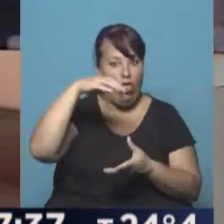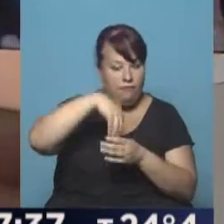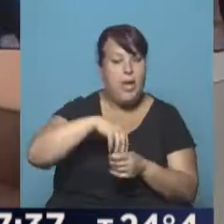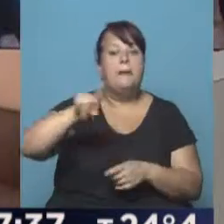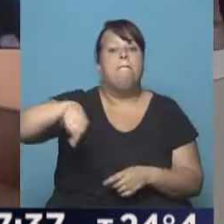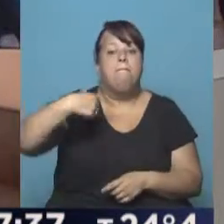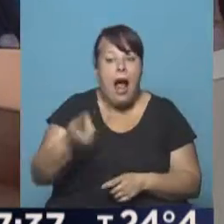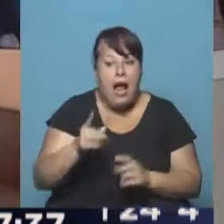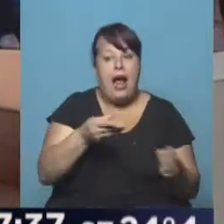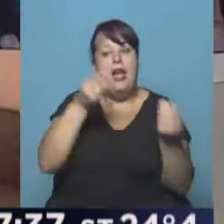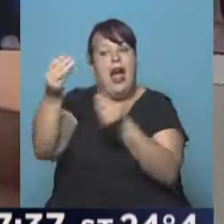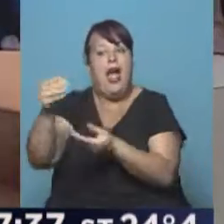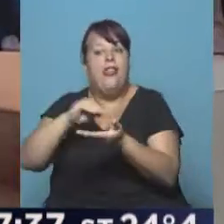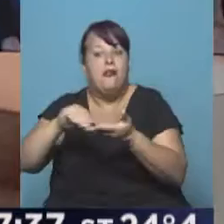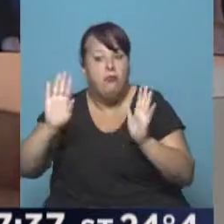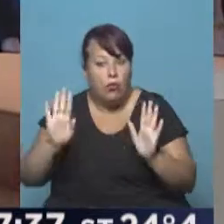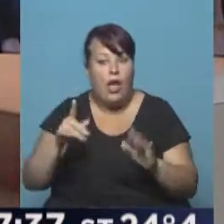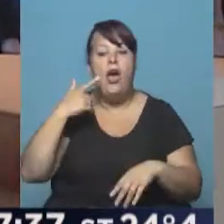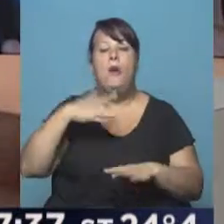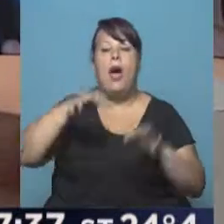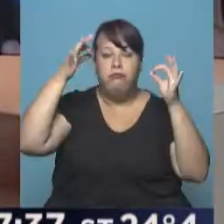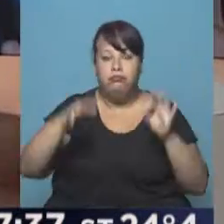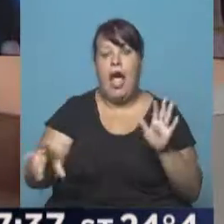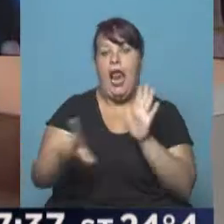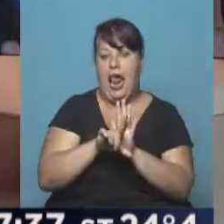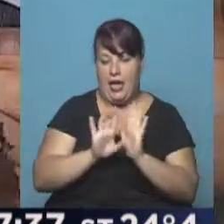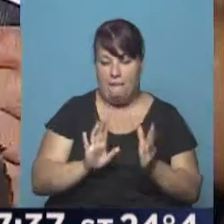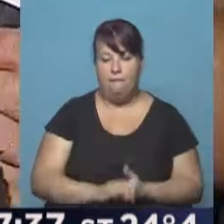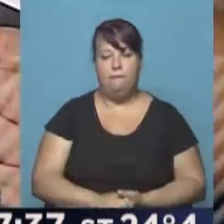Mañana pasaría a diputados y se convertiría en ley.